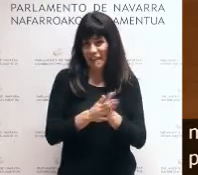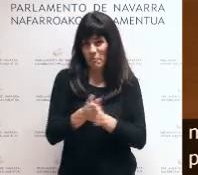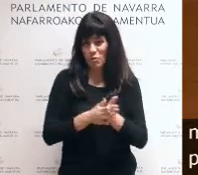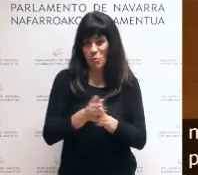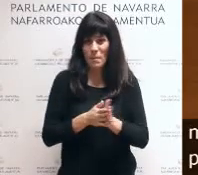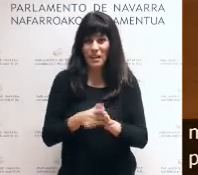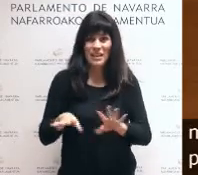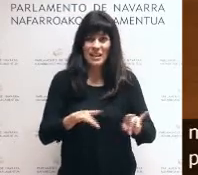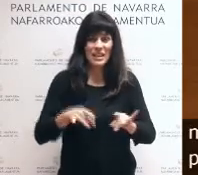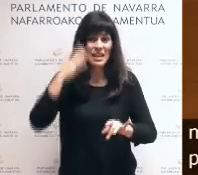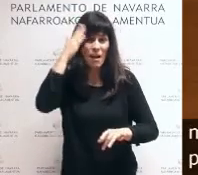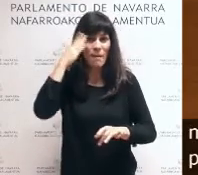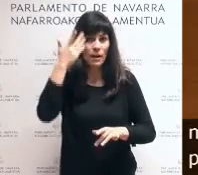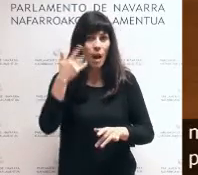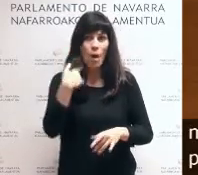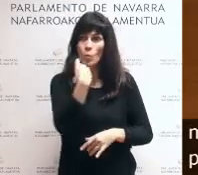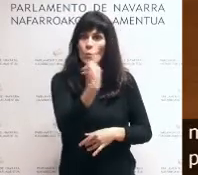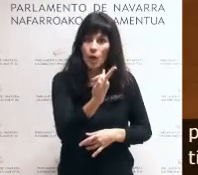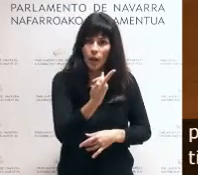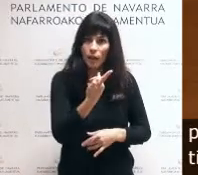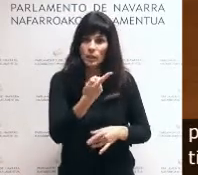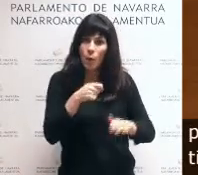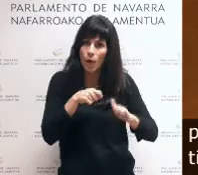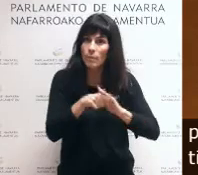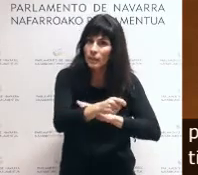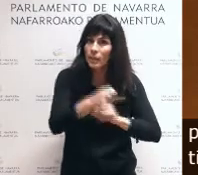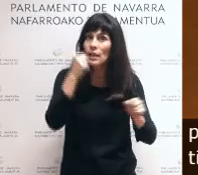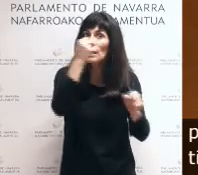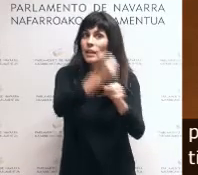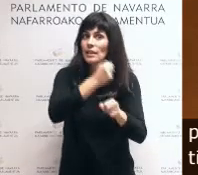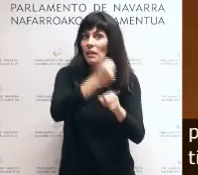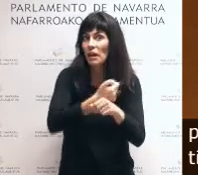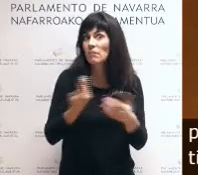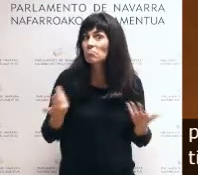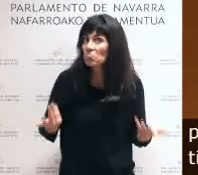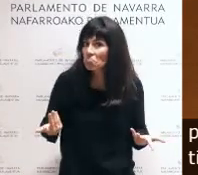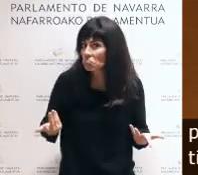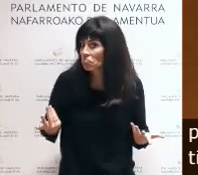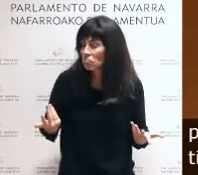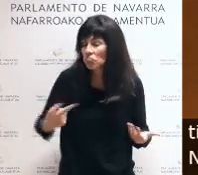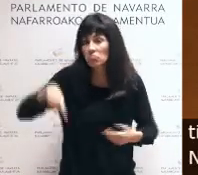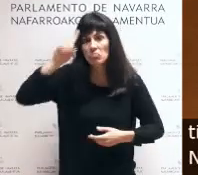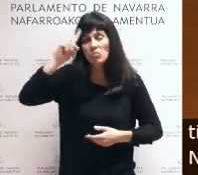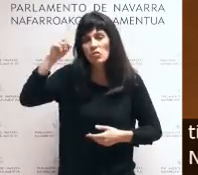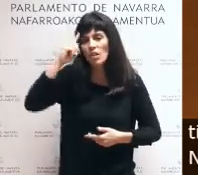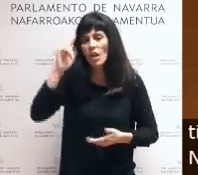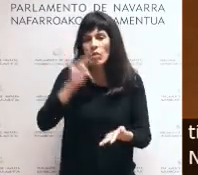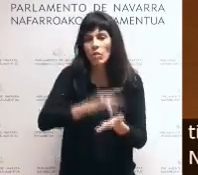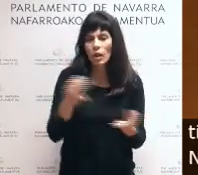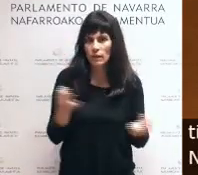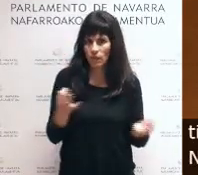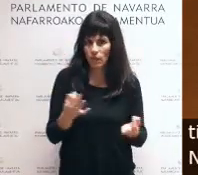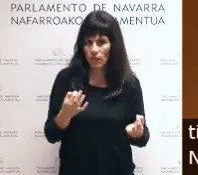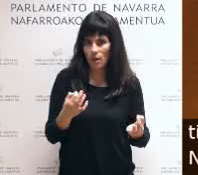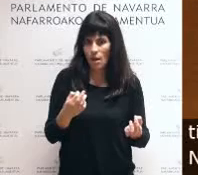resultase atractiva para invertir y para trabajar. No sé qué tiene que pasar para que se den cuenta de que los efectos dañinos de